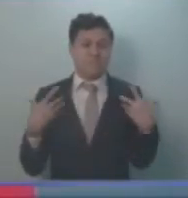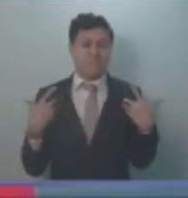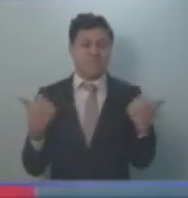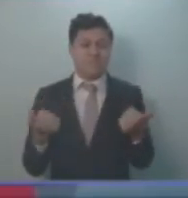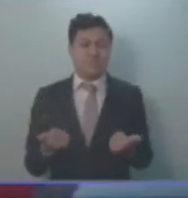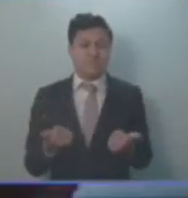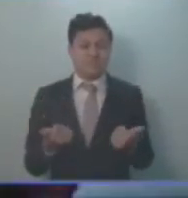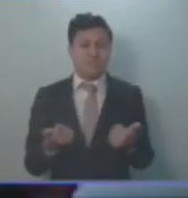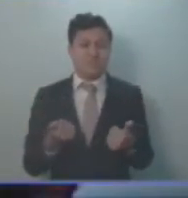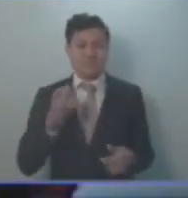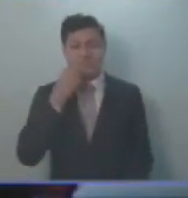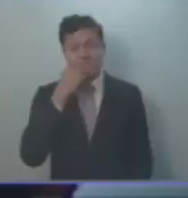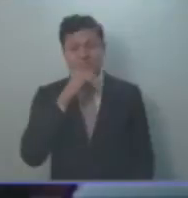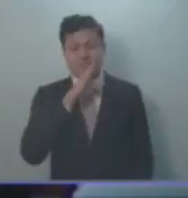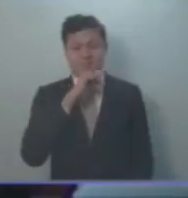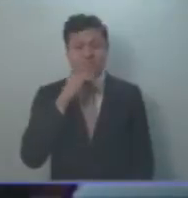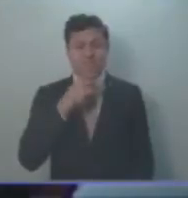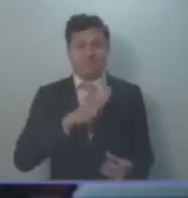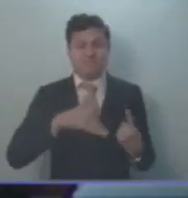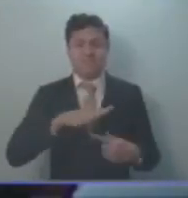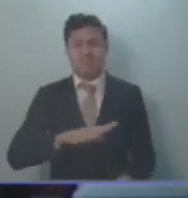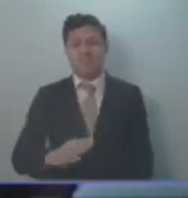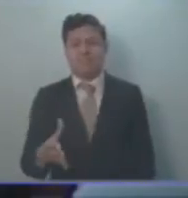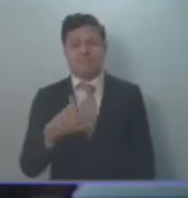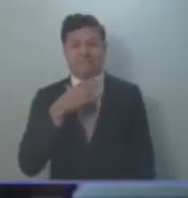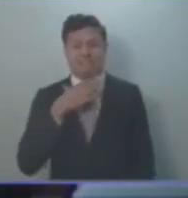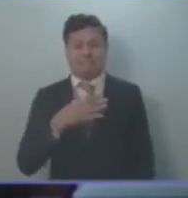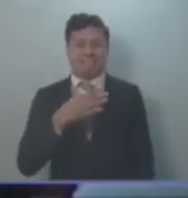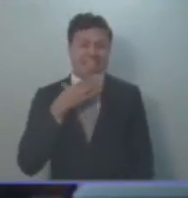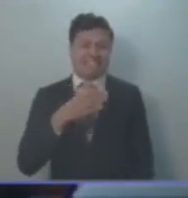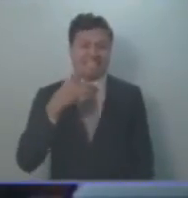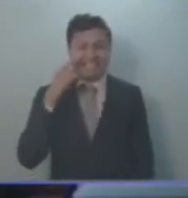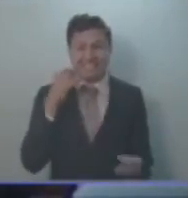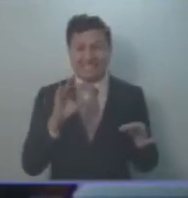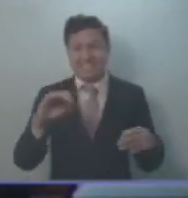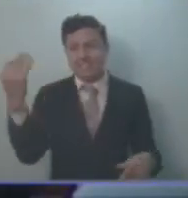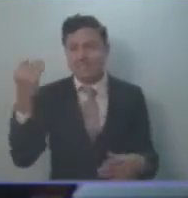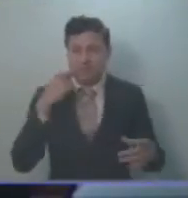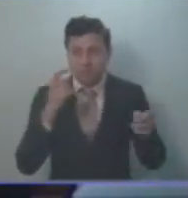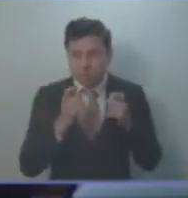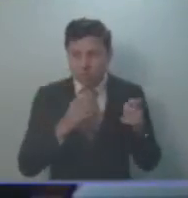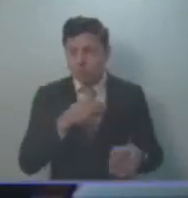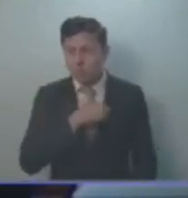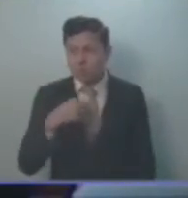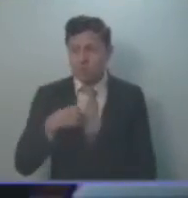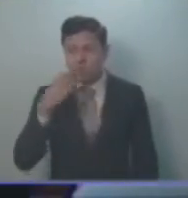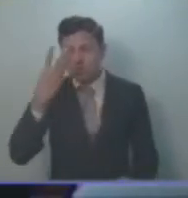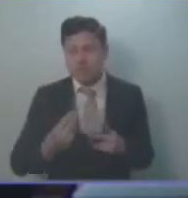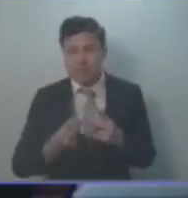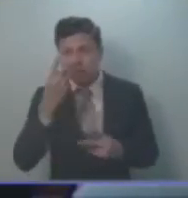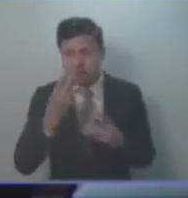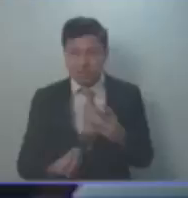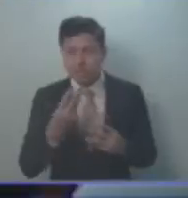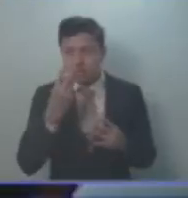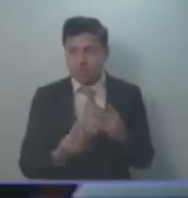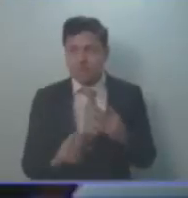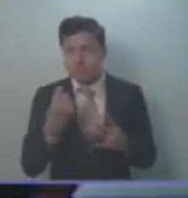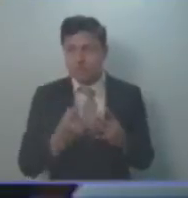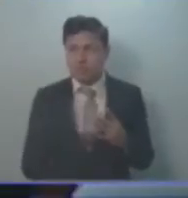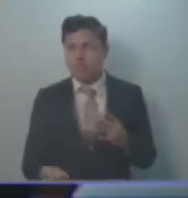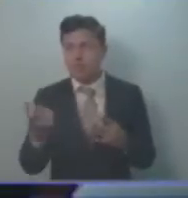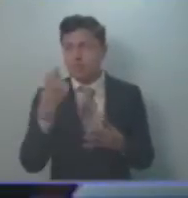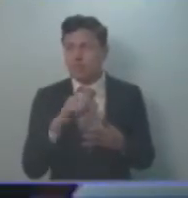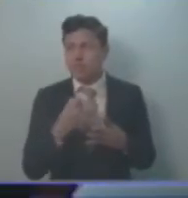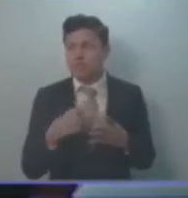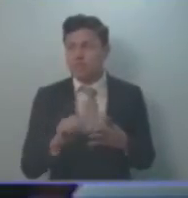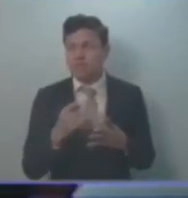padecimiento de enfermedades crónicas incapacitantes que requieren controles médicos frecuentes, rehabilitación o